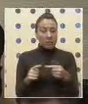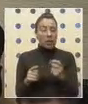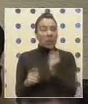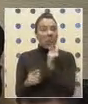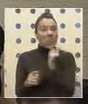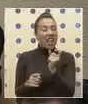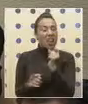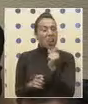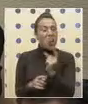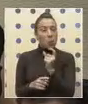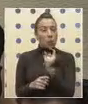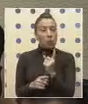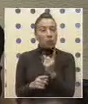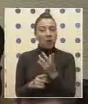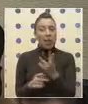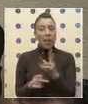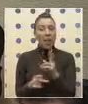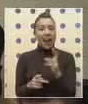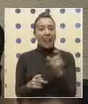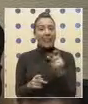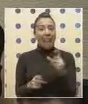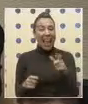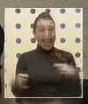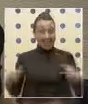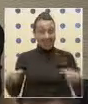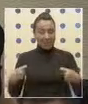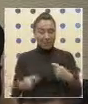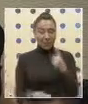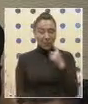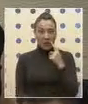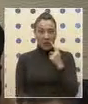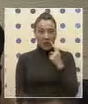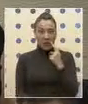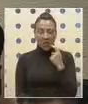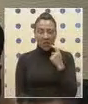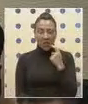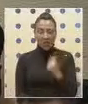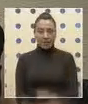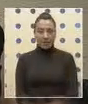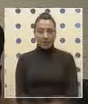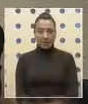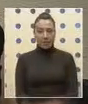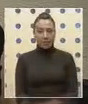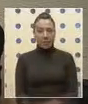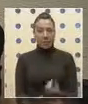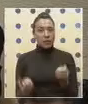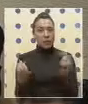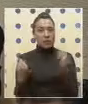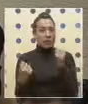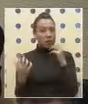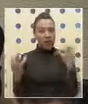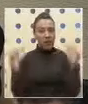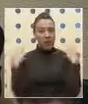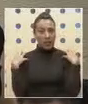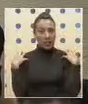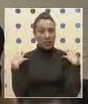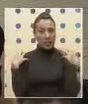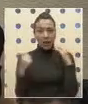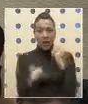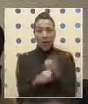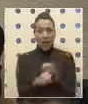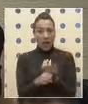denuncias fundadas respecto al retail. Y en ese sentido, las prácticas irresponsables que han